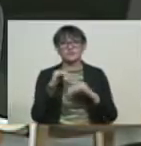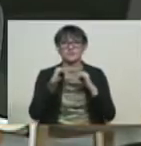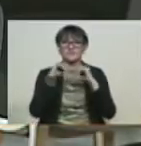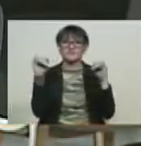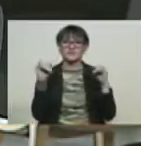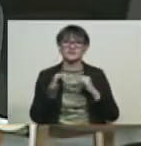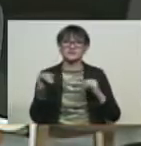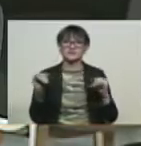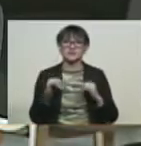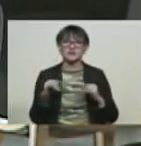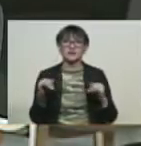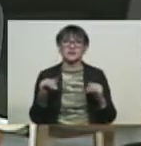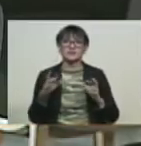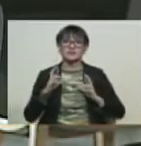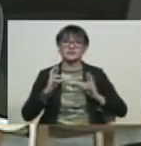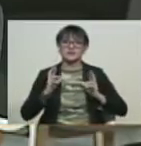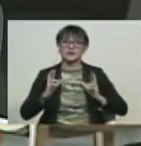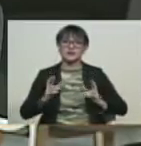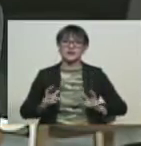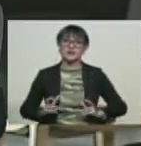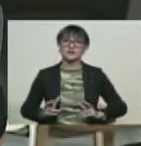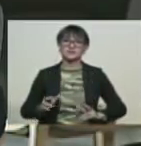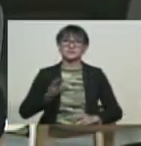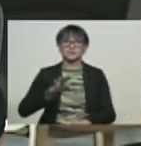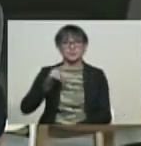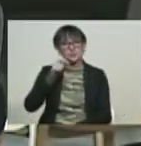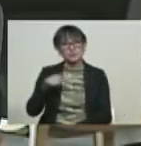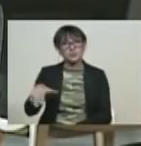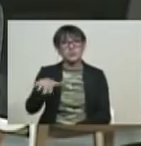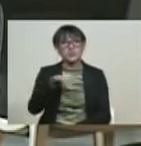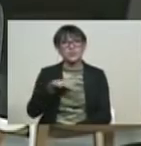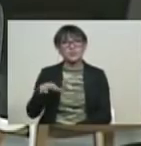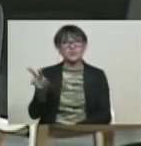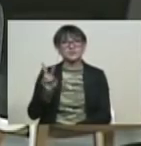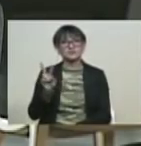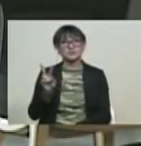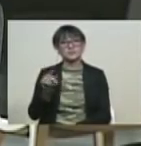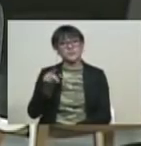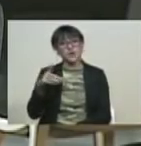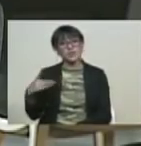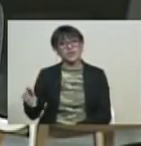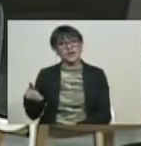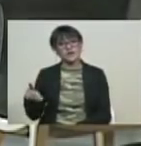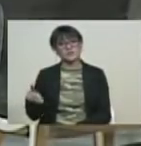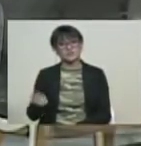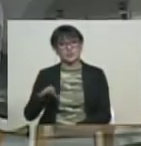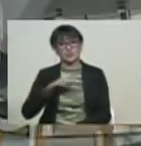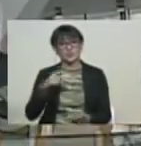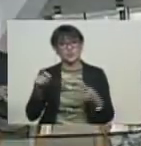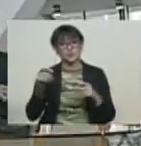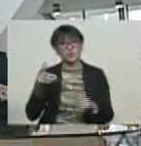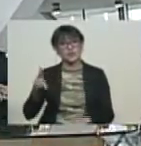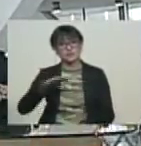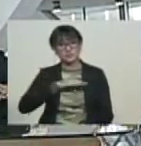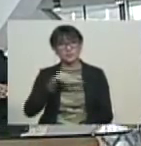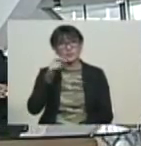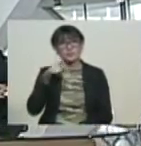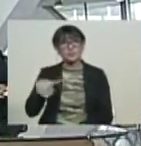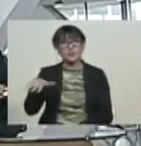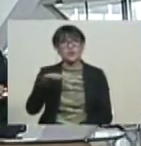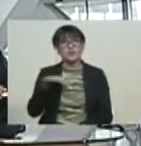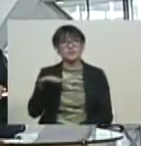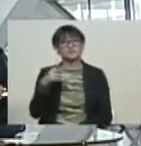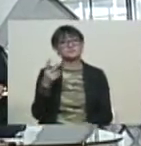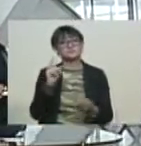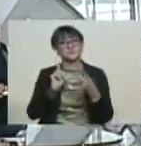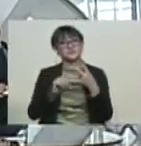felicidad, el descanso necesario del pueblo de Venezuela. Es un derecho el turismo, el derecho del pueblo. Y la